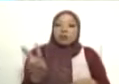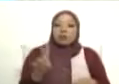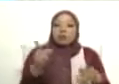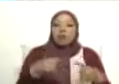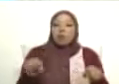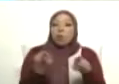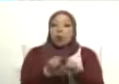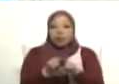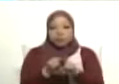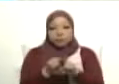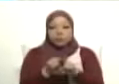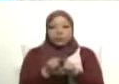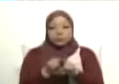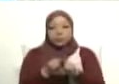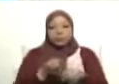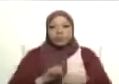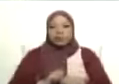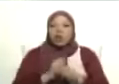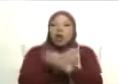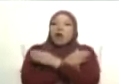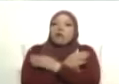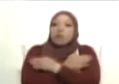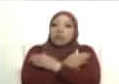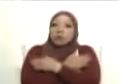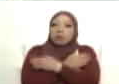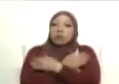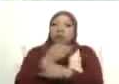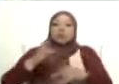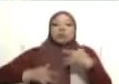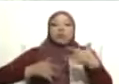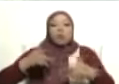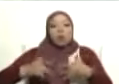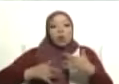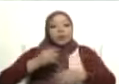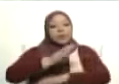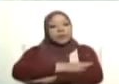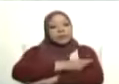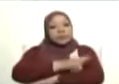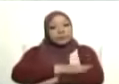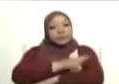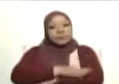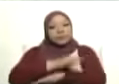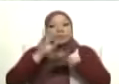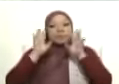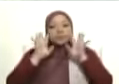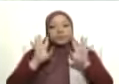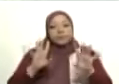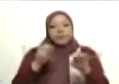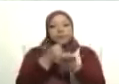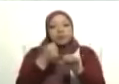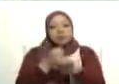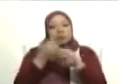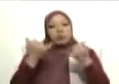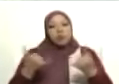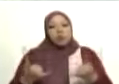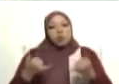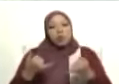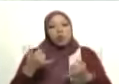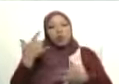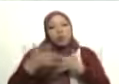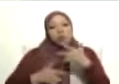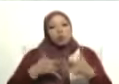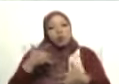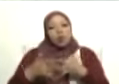Igualmente, bueno, una felicitación a los órganos de seguridad ciudadana que se desplegaron a orden del Comando